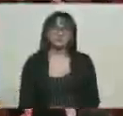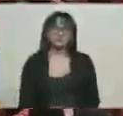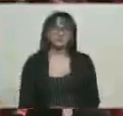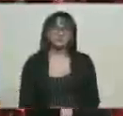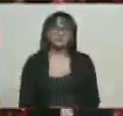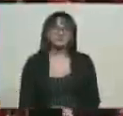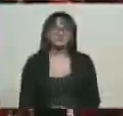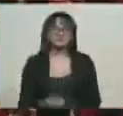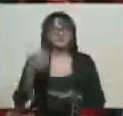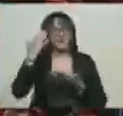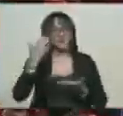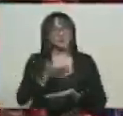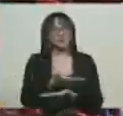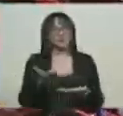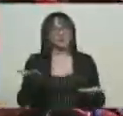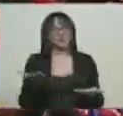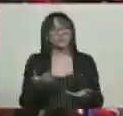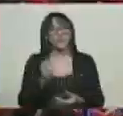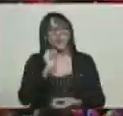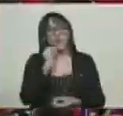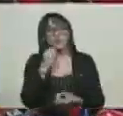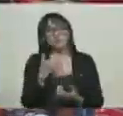Un saludo por aquí,